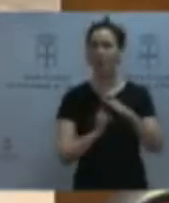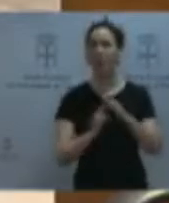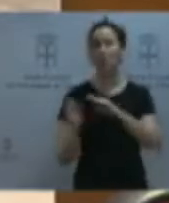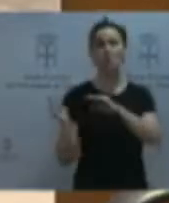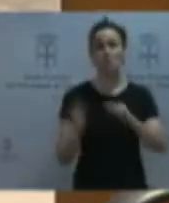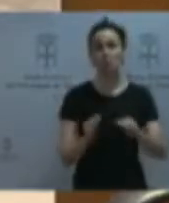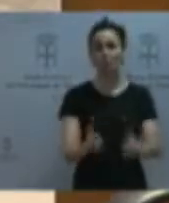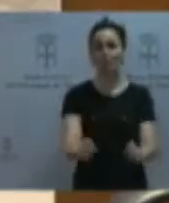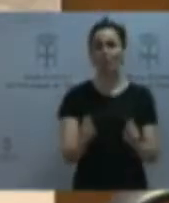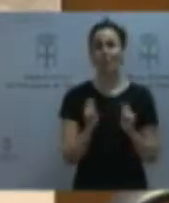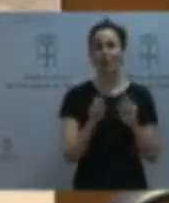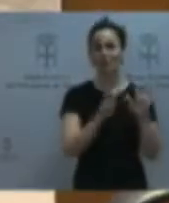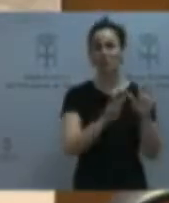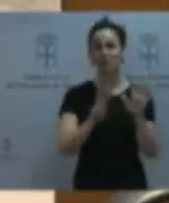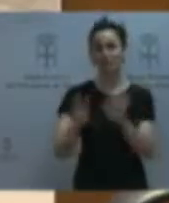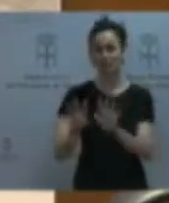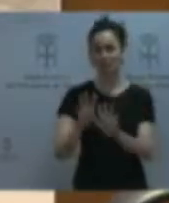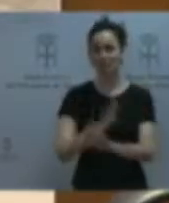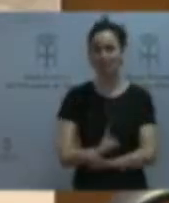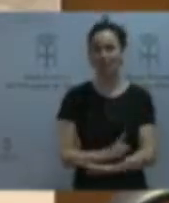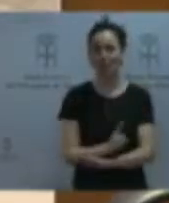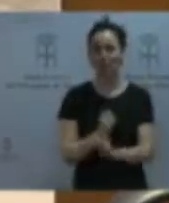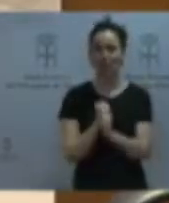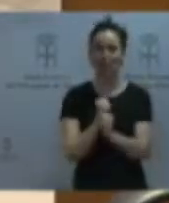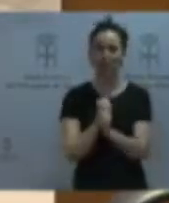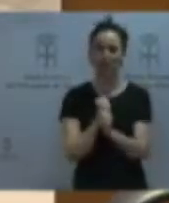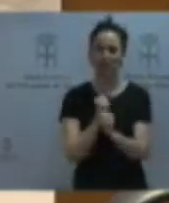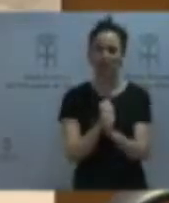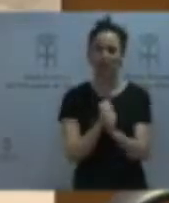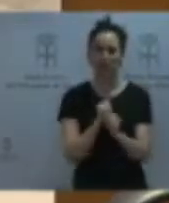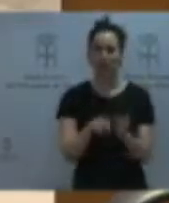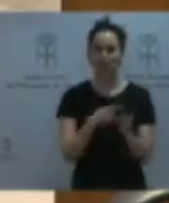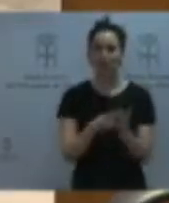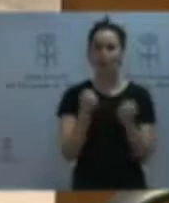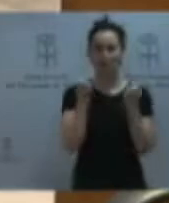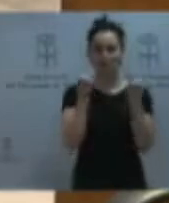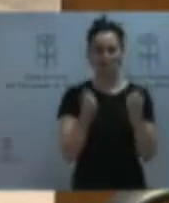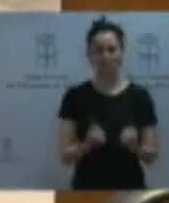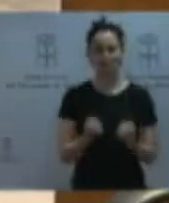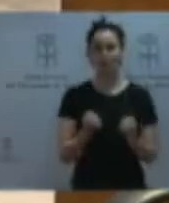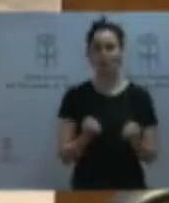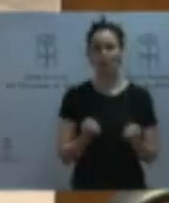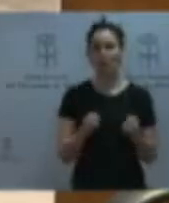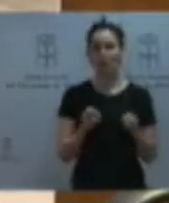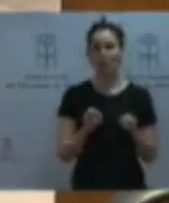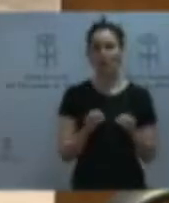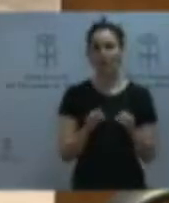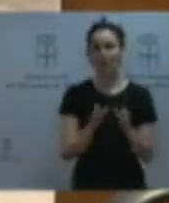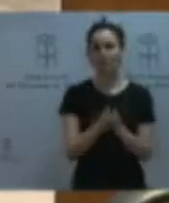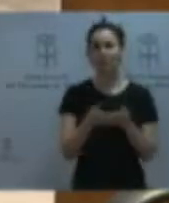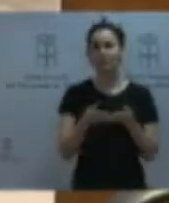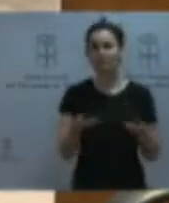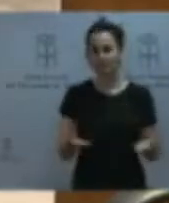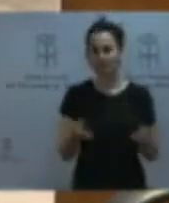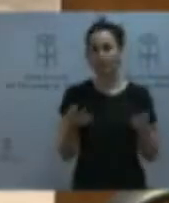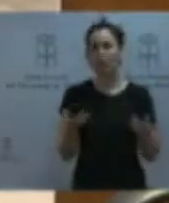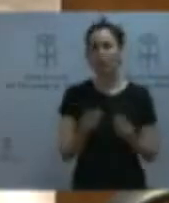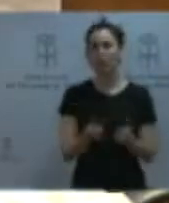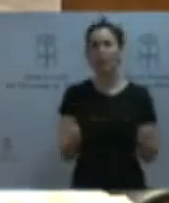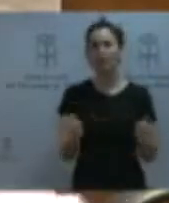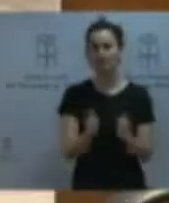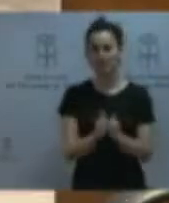trabajo del técnico de archivo acompañado de 2 auxiliares administrativos, lo cual pues, bueno, supone